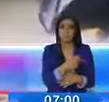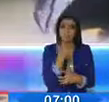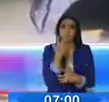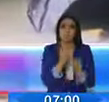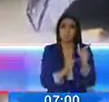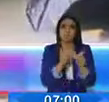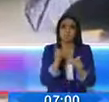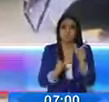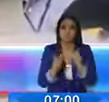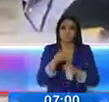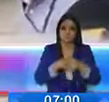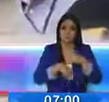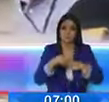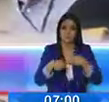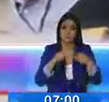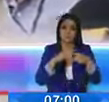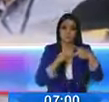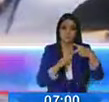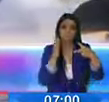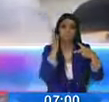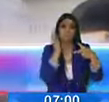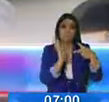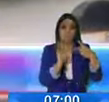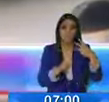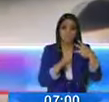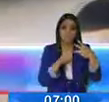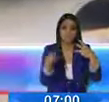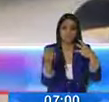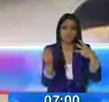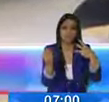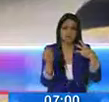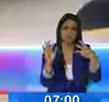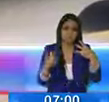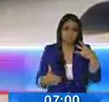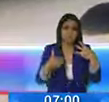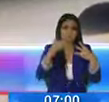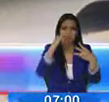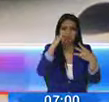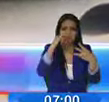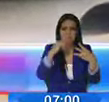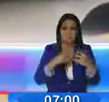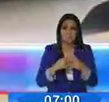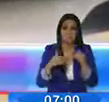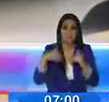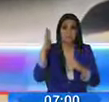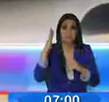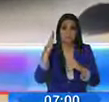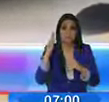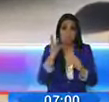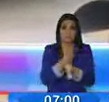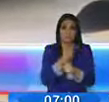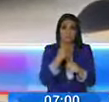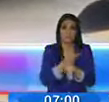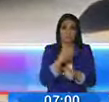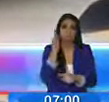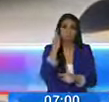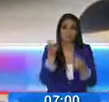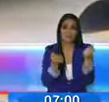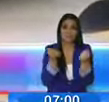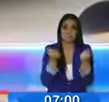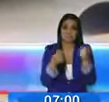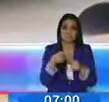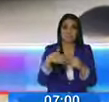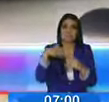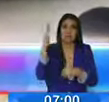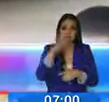personas dos personas de sexo femenino y un menor de edad la persona que más lógicamente requiere atención en la conductora que fue la